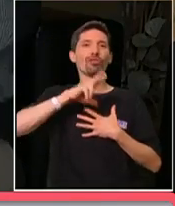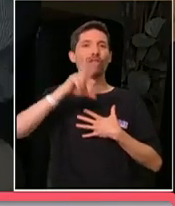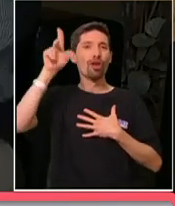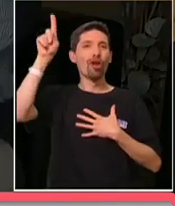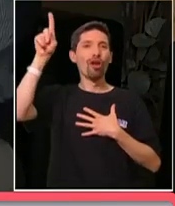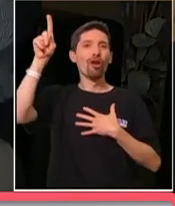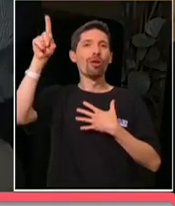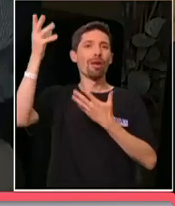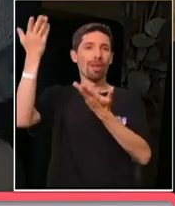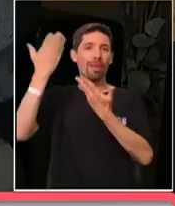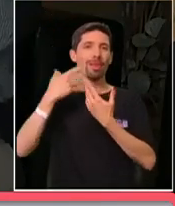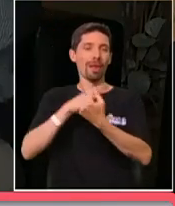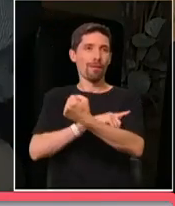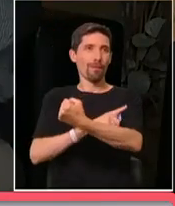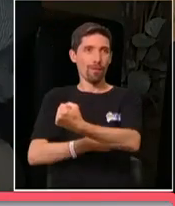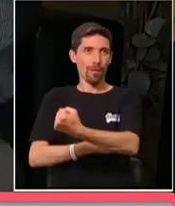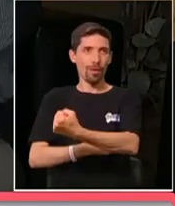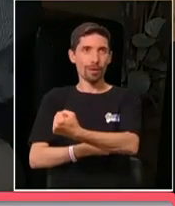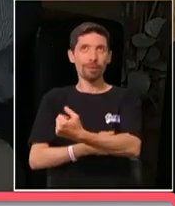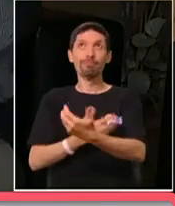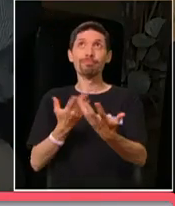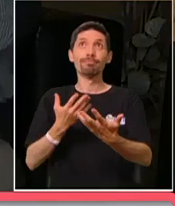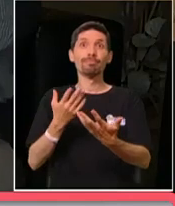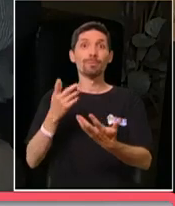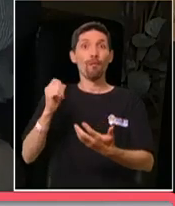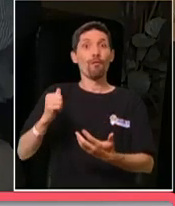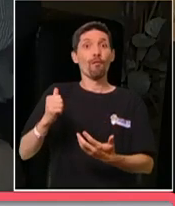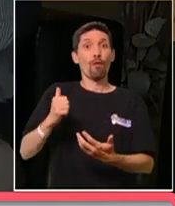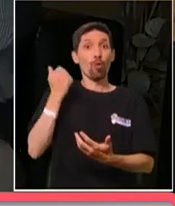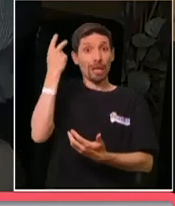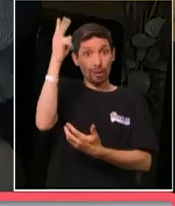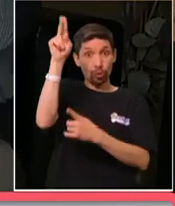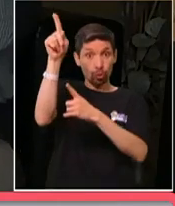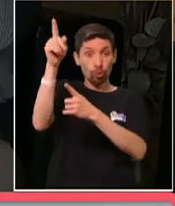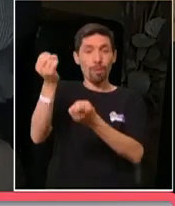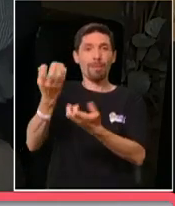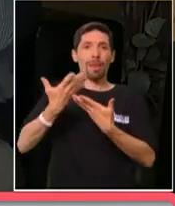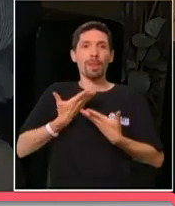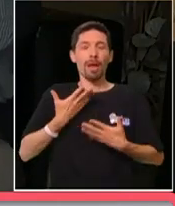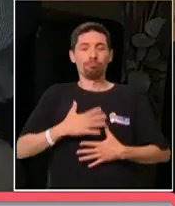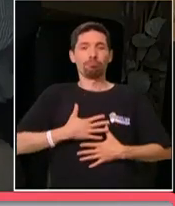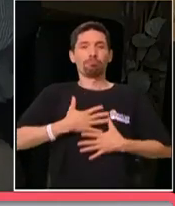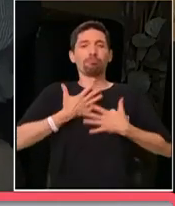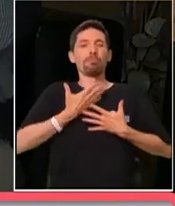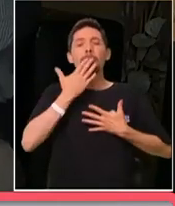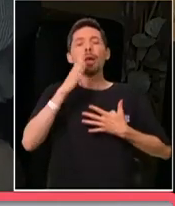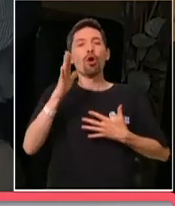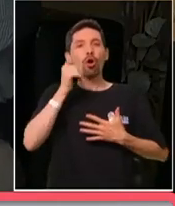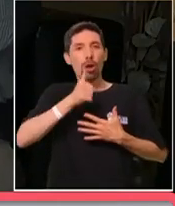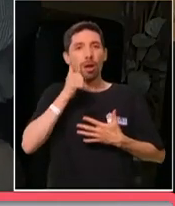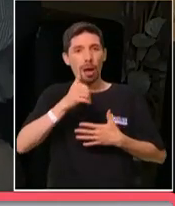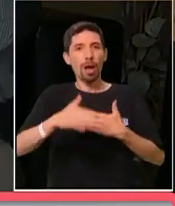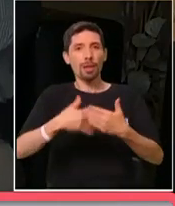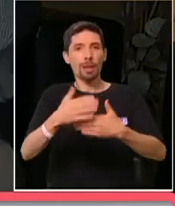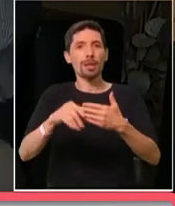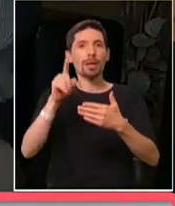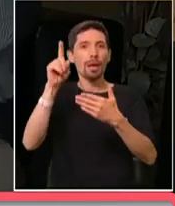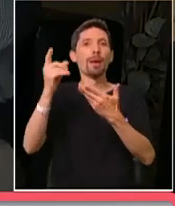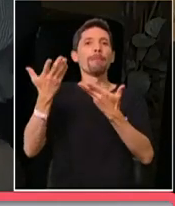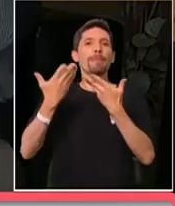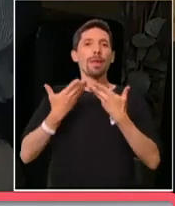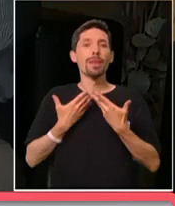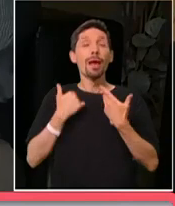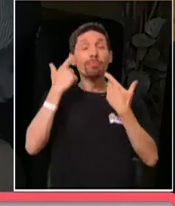fuerza, Él me... su voluntad para mí es la que me hace sentirme mejor cada día y que me da